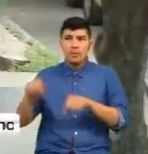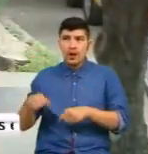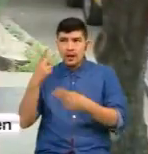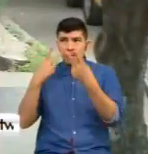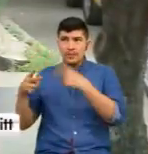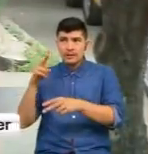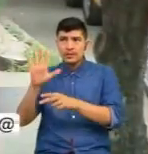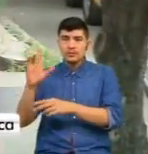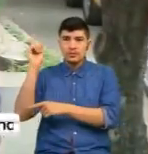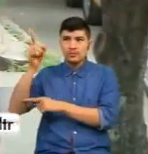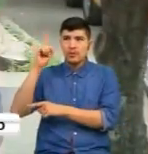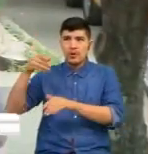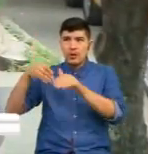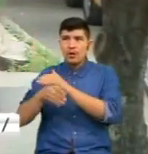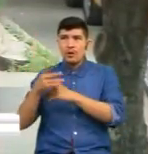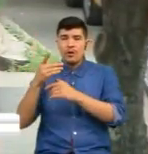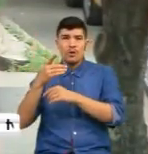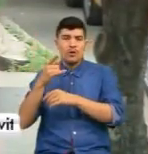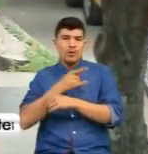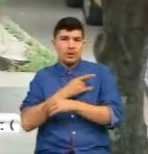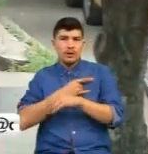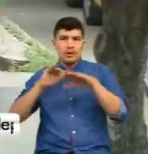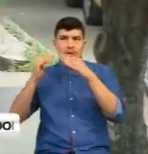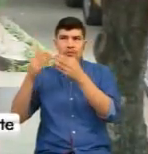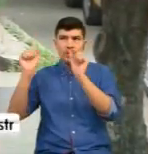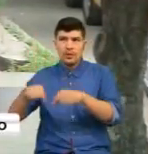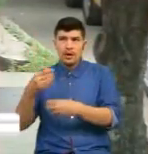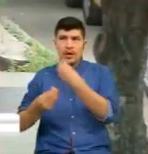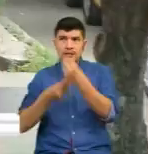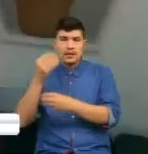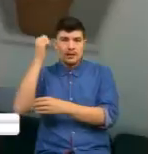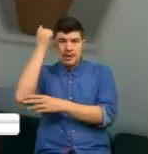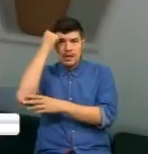estamentos públicos como universidades y colegios con el fin de hacer pedagogía para la paz.